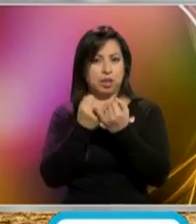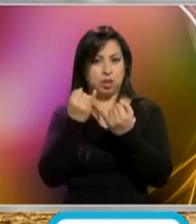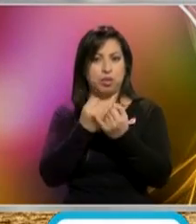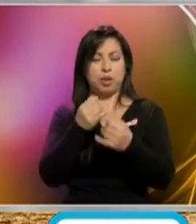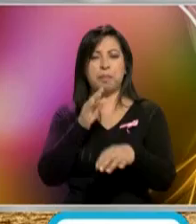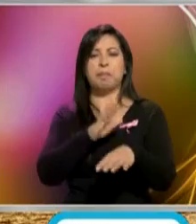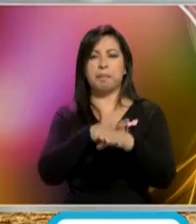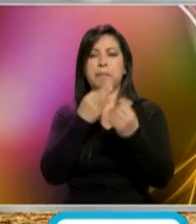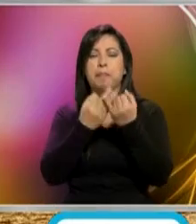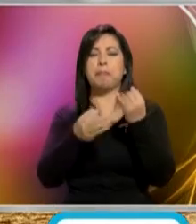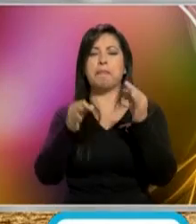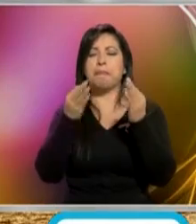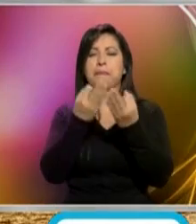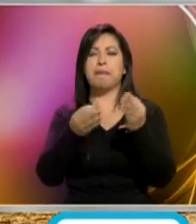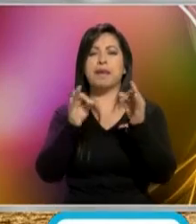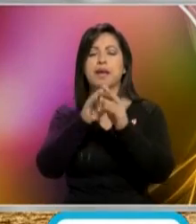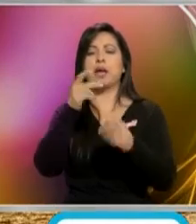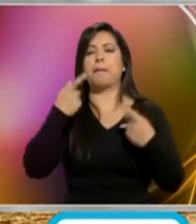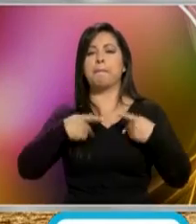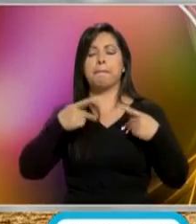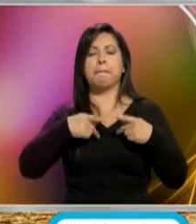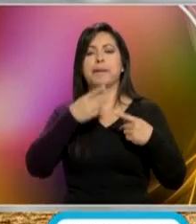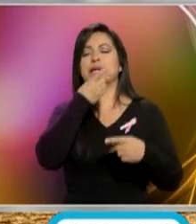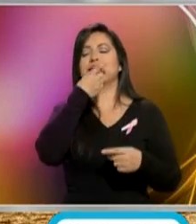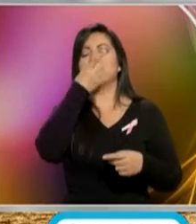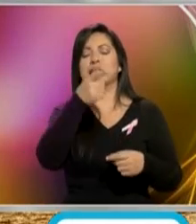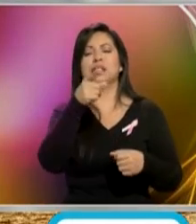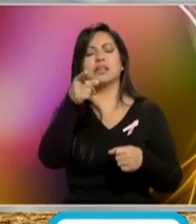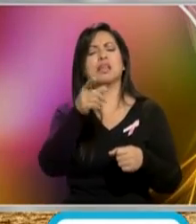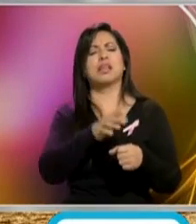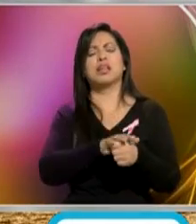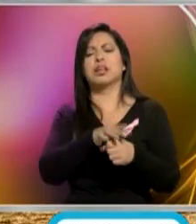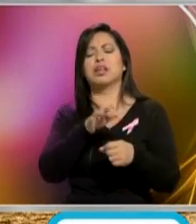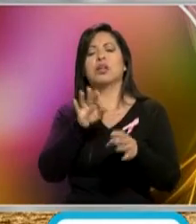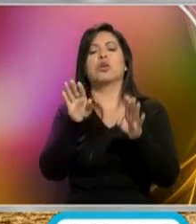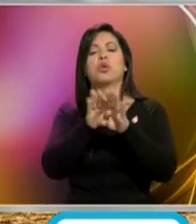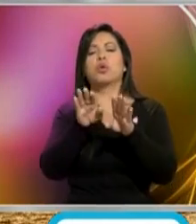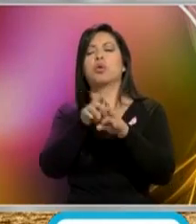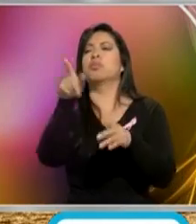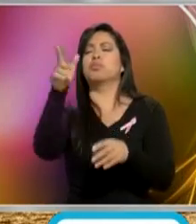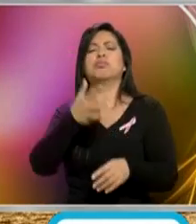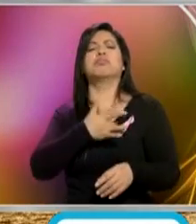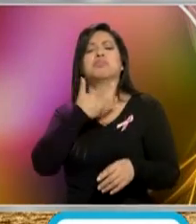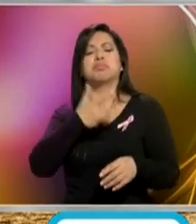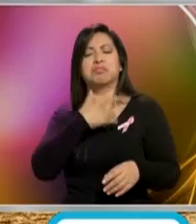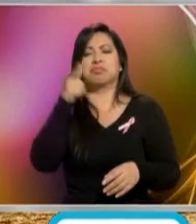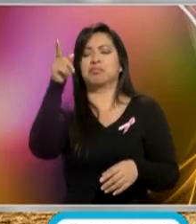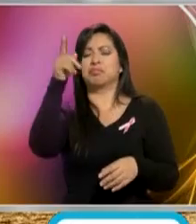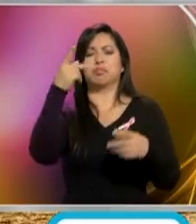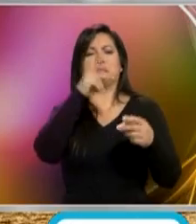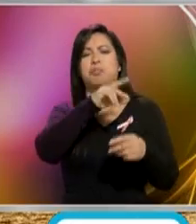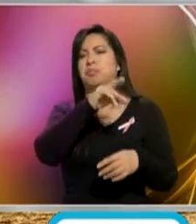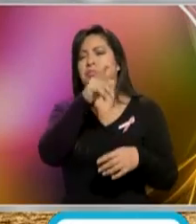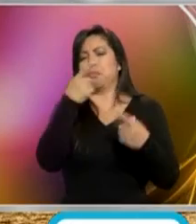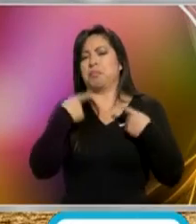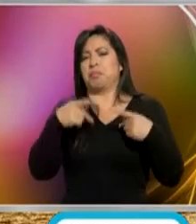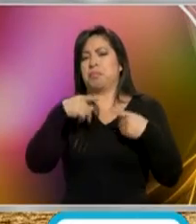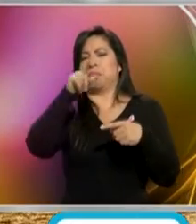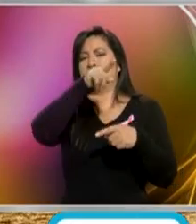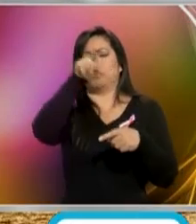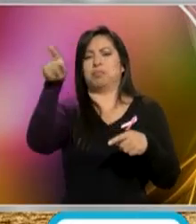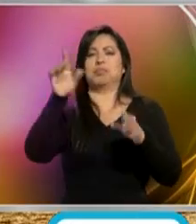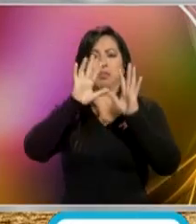fue la experiencia de quienes ya lo visitaron y qué nos recomiendan al respecto. Y esto nos permite balancear la superpromoción